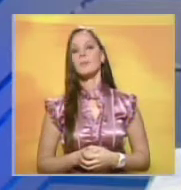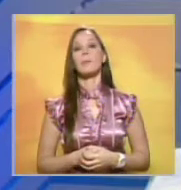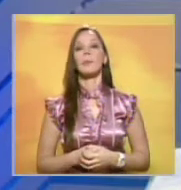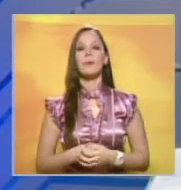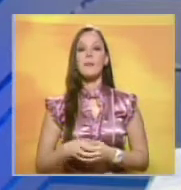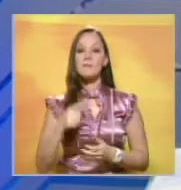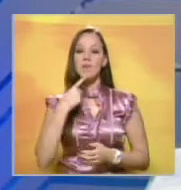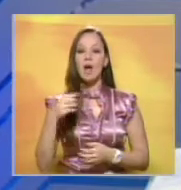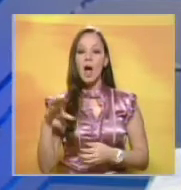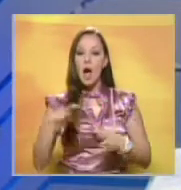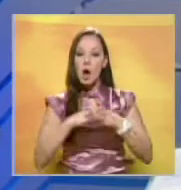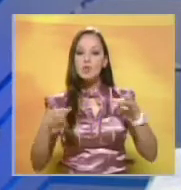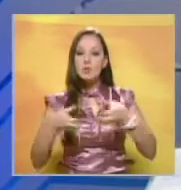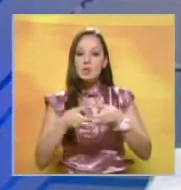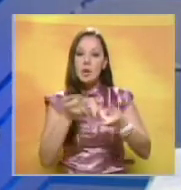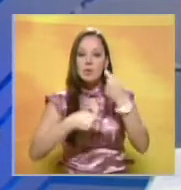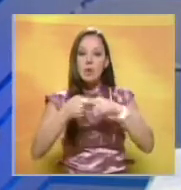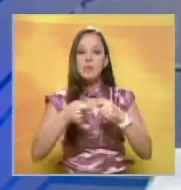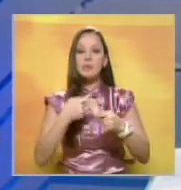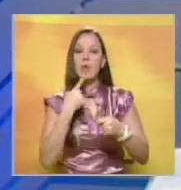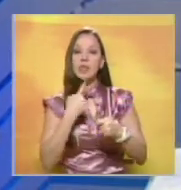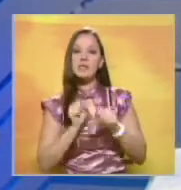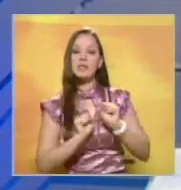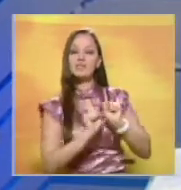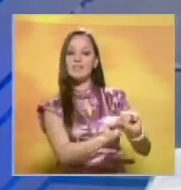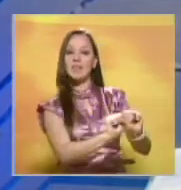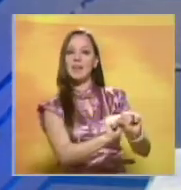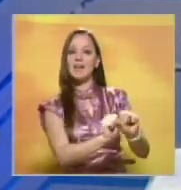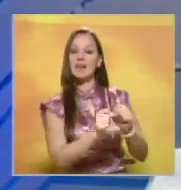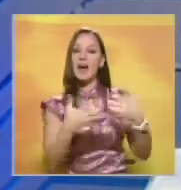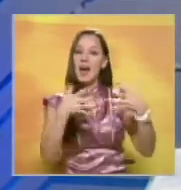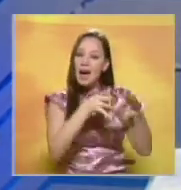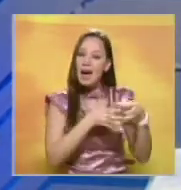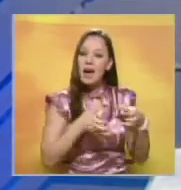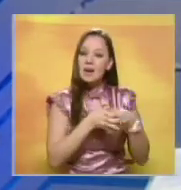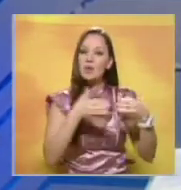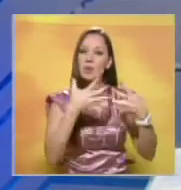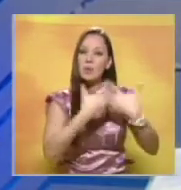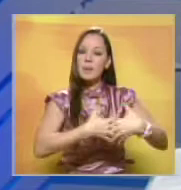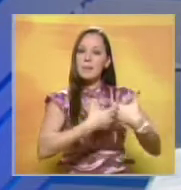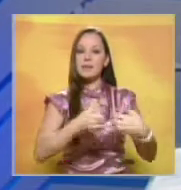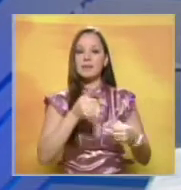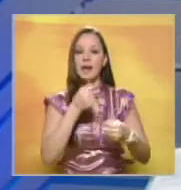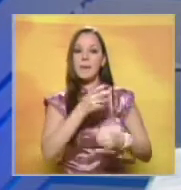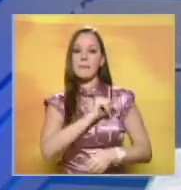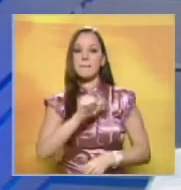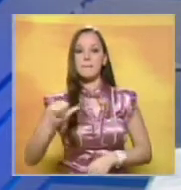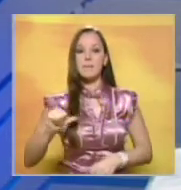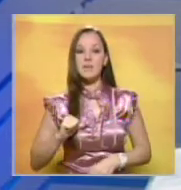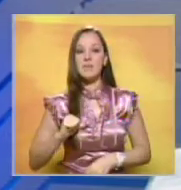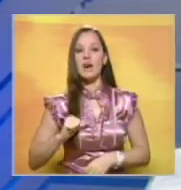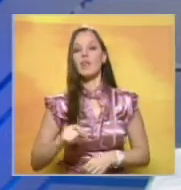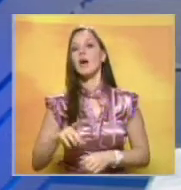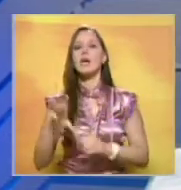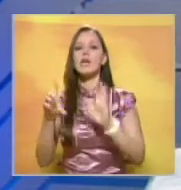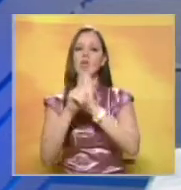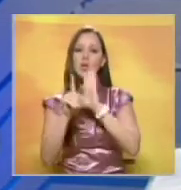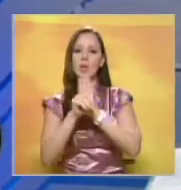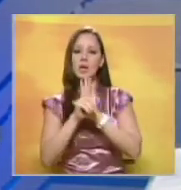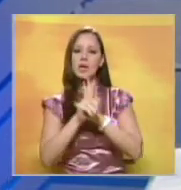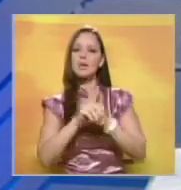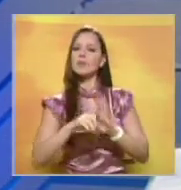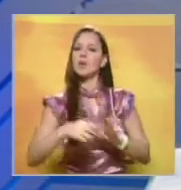Consecomercio rechaza que la ofensiva económica termine afectando al sector privado. Considera que la Superintendencia Nacional de Defensa de los Derechos Socioeconómicos